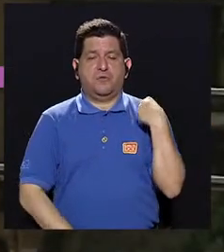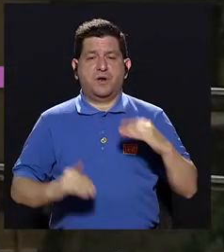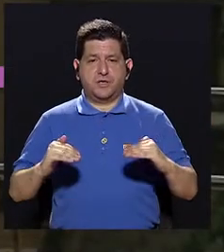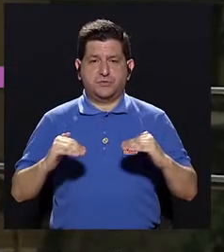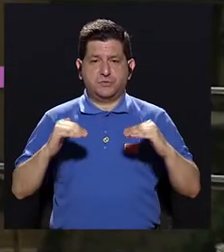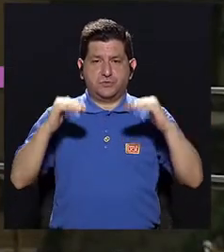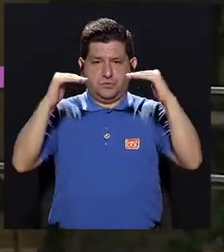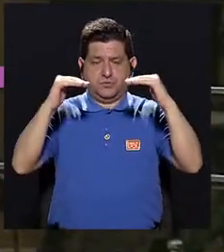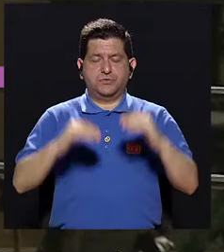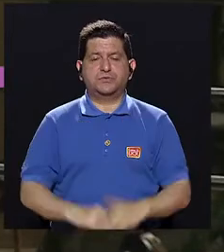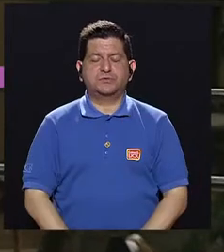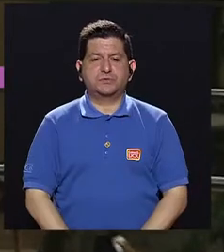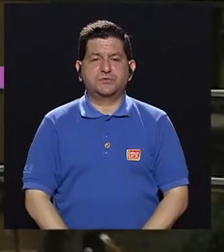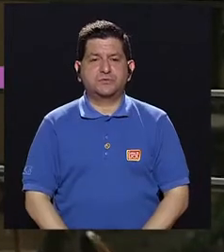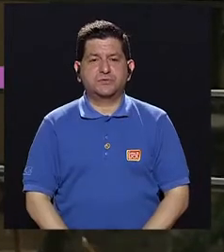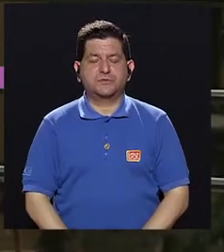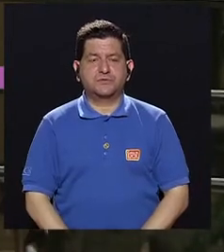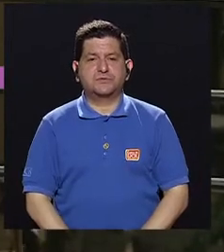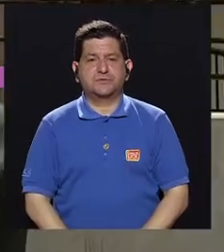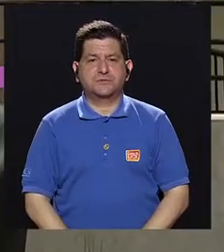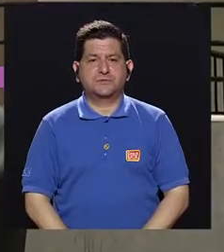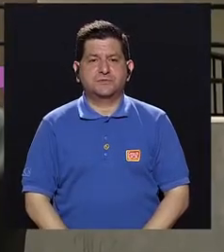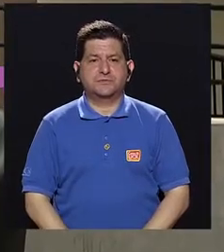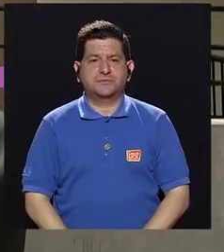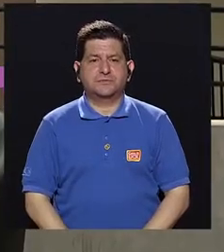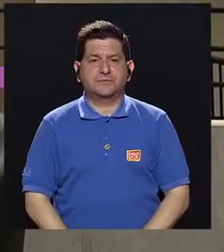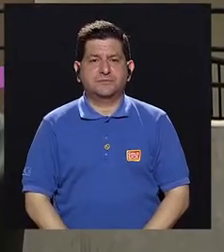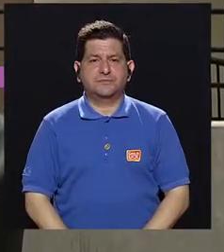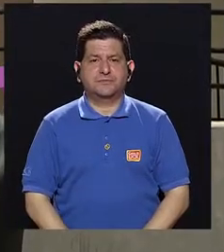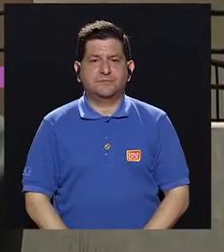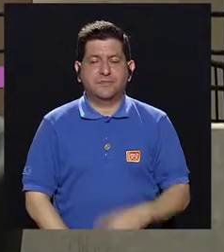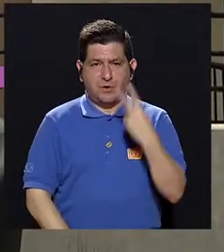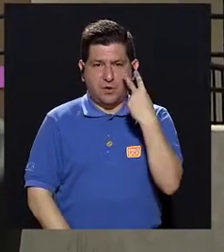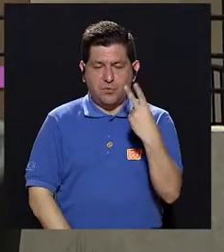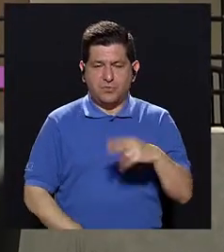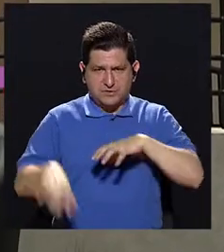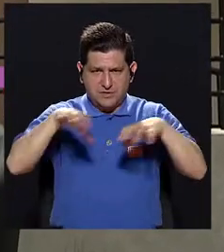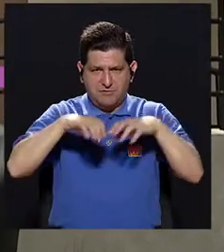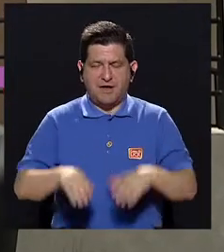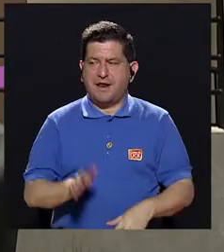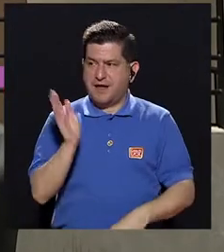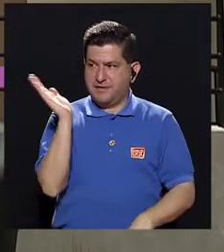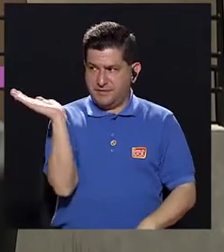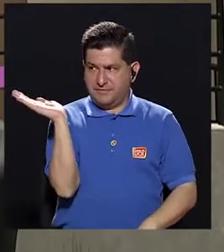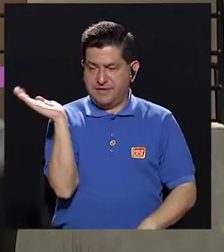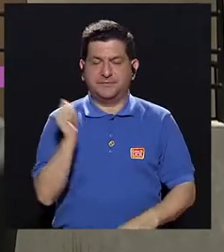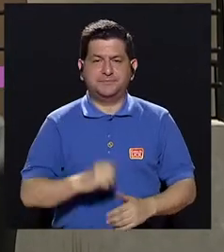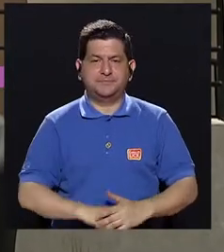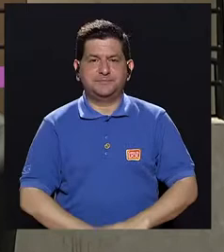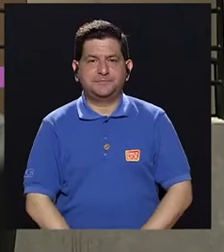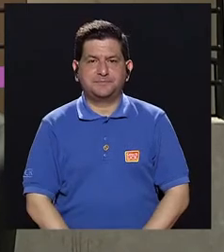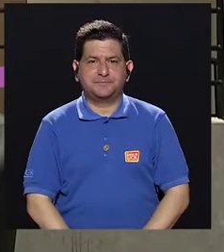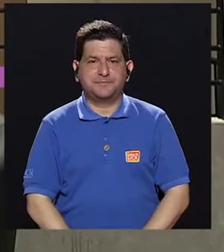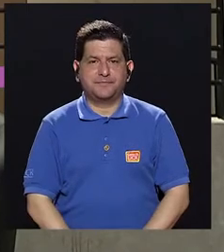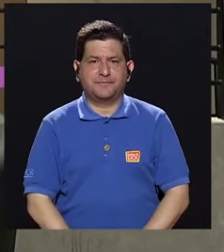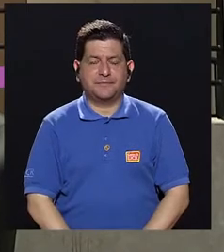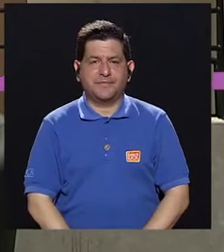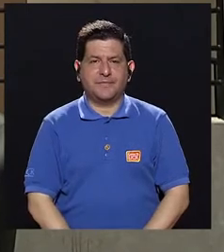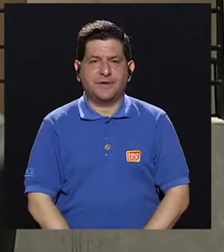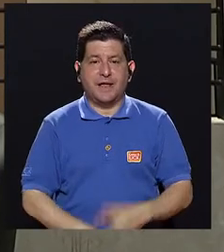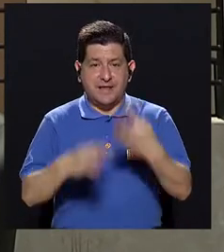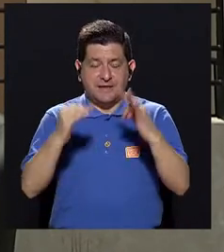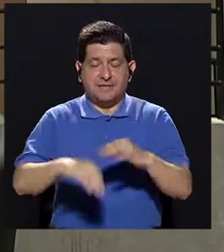y seguimos respirando bien arriba y estiramos. Y seguimos el ejercicio de respiración, respirando por la nariz y botando por la boca. Más arriba los